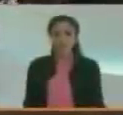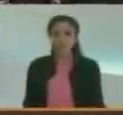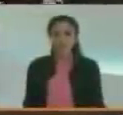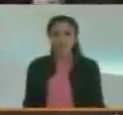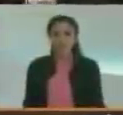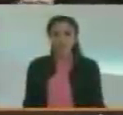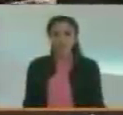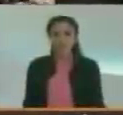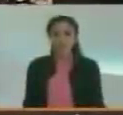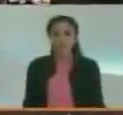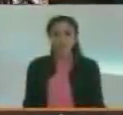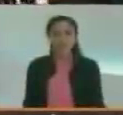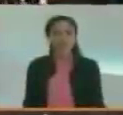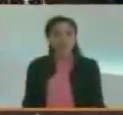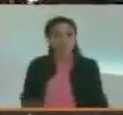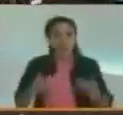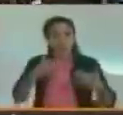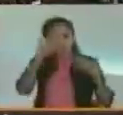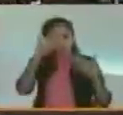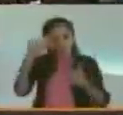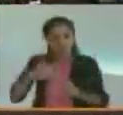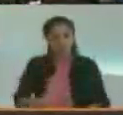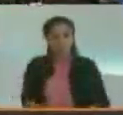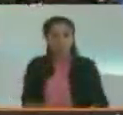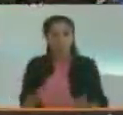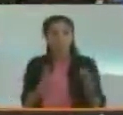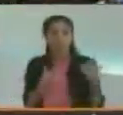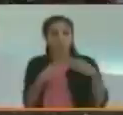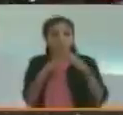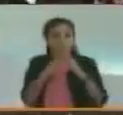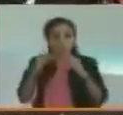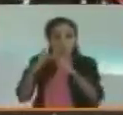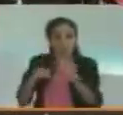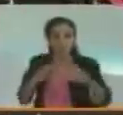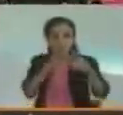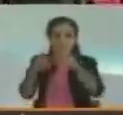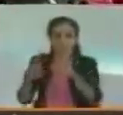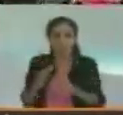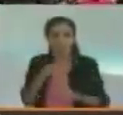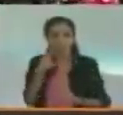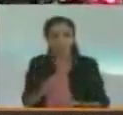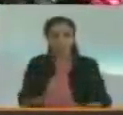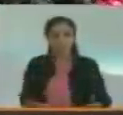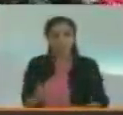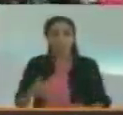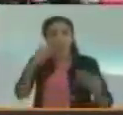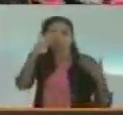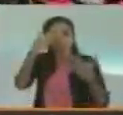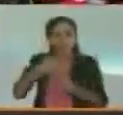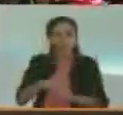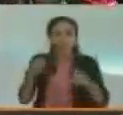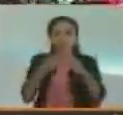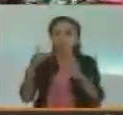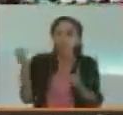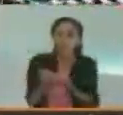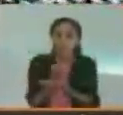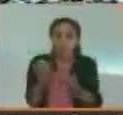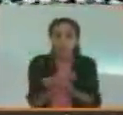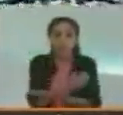Mi saludo de compromiso al gran polo patriótico, al movimiento evangélico Ora.